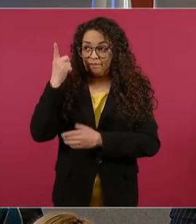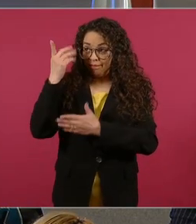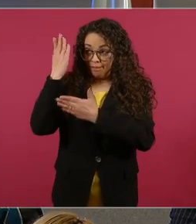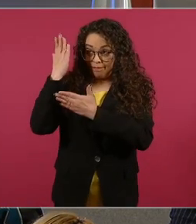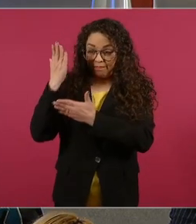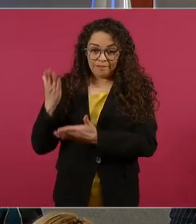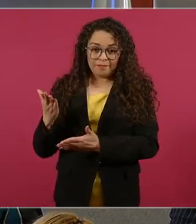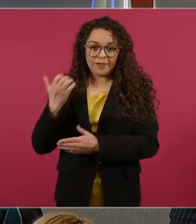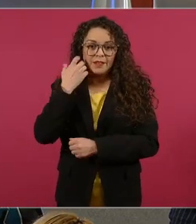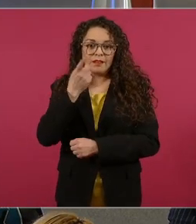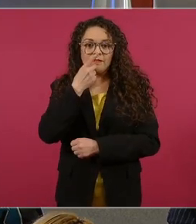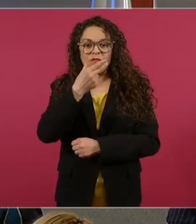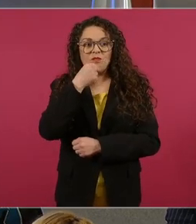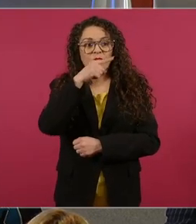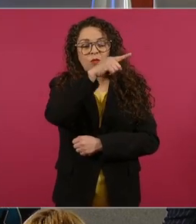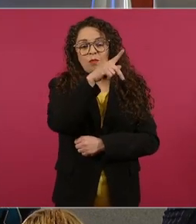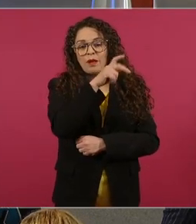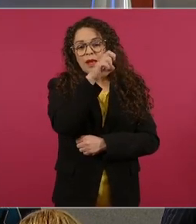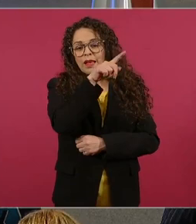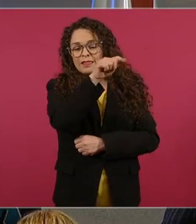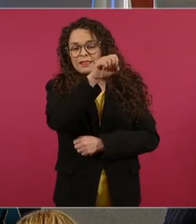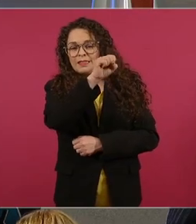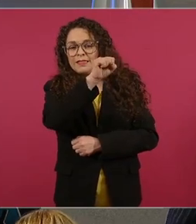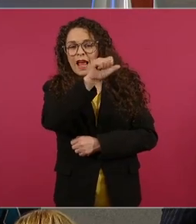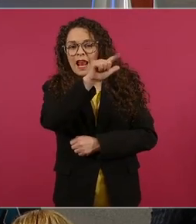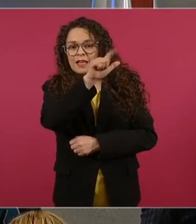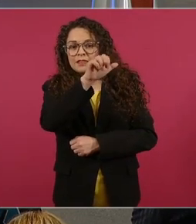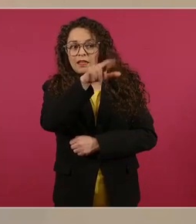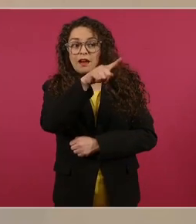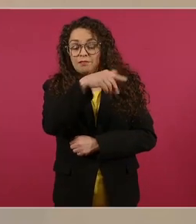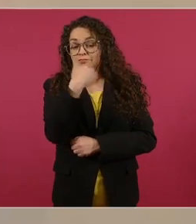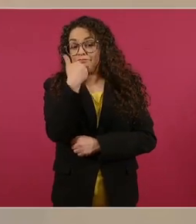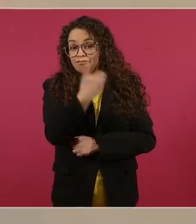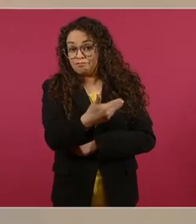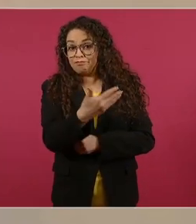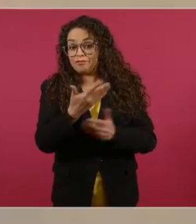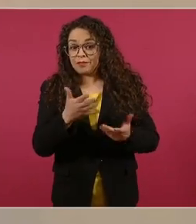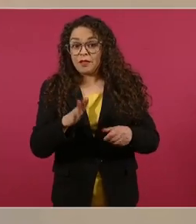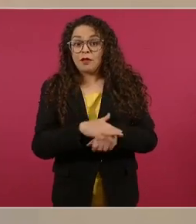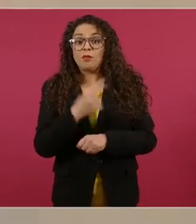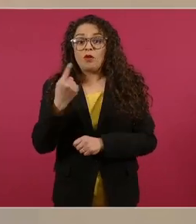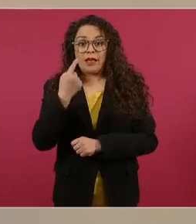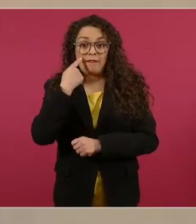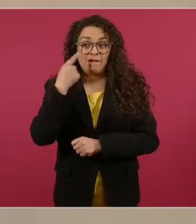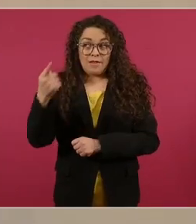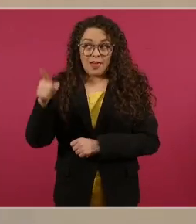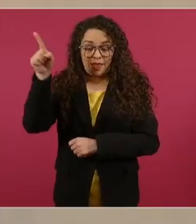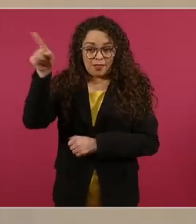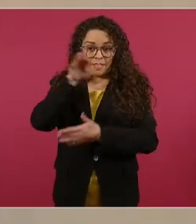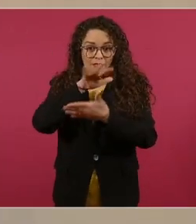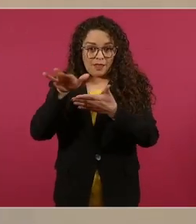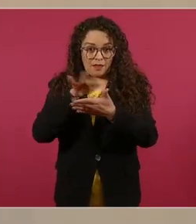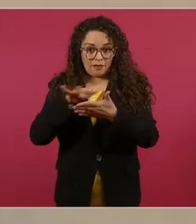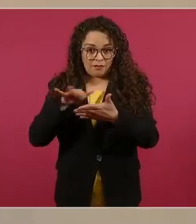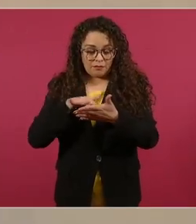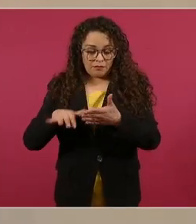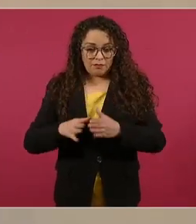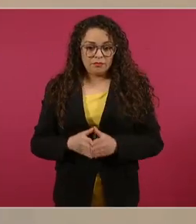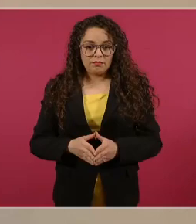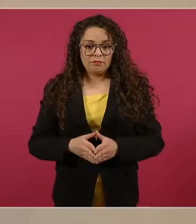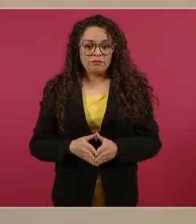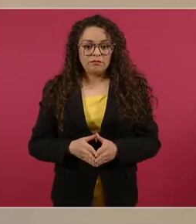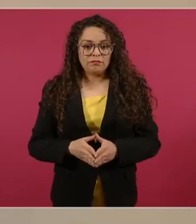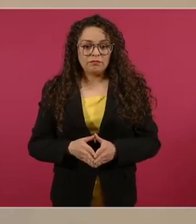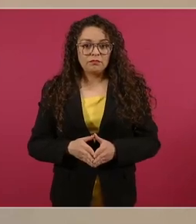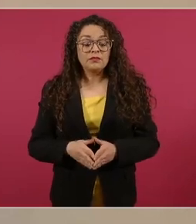porque miren lo que sostuvo este señor. eufórico y sin recato alguno, llegó